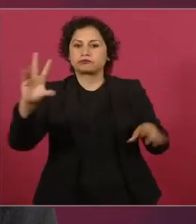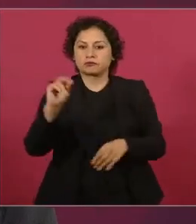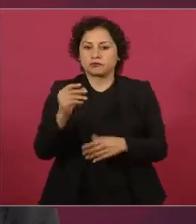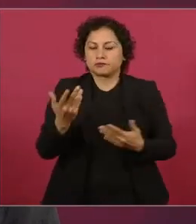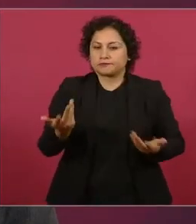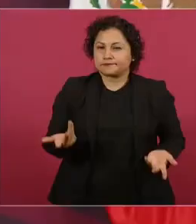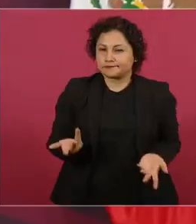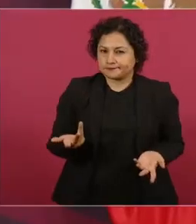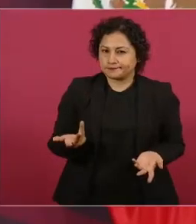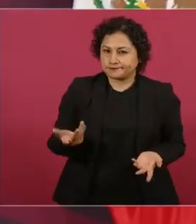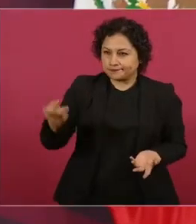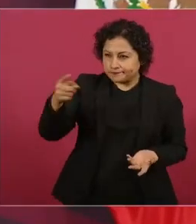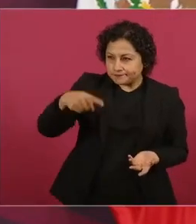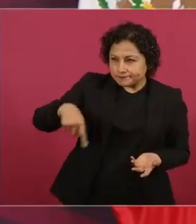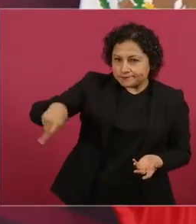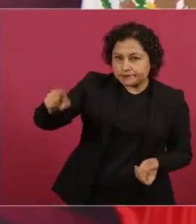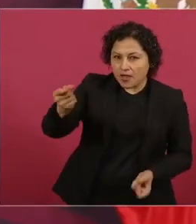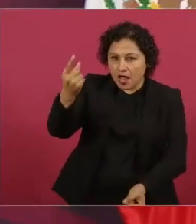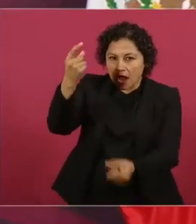Pero